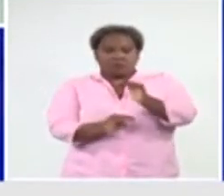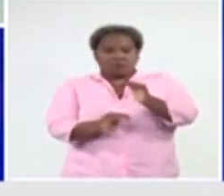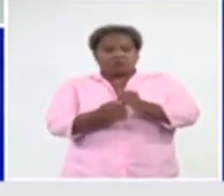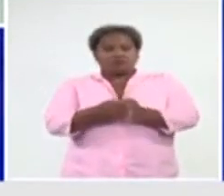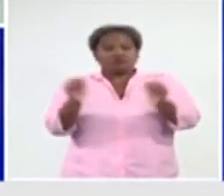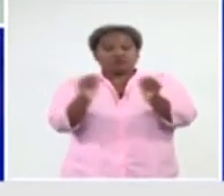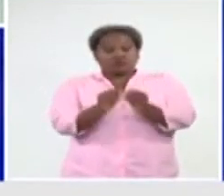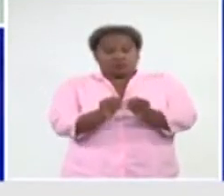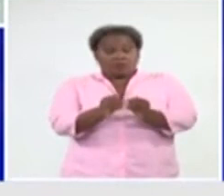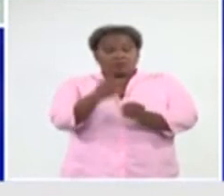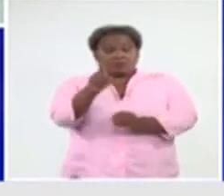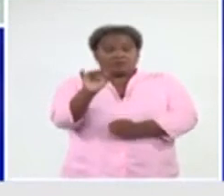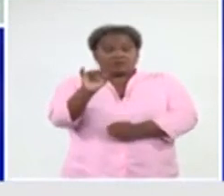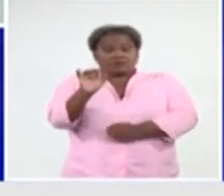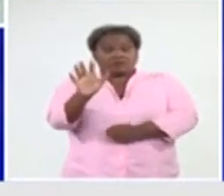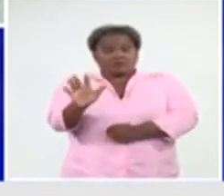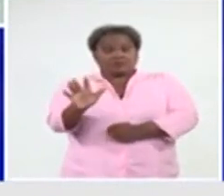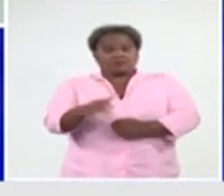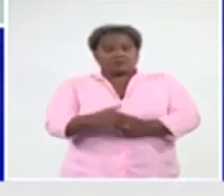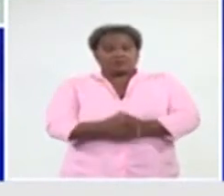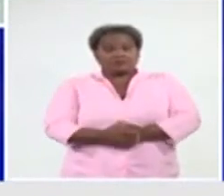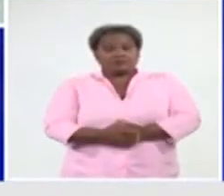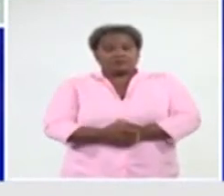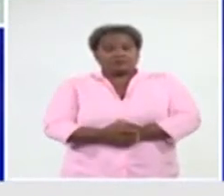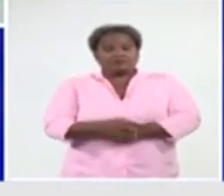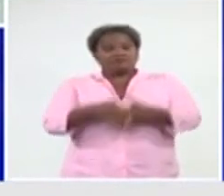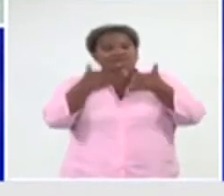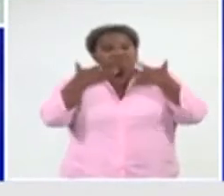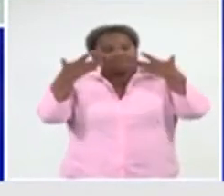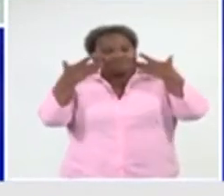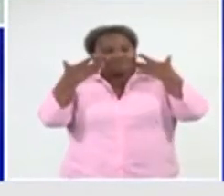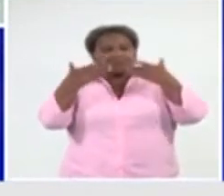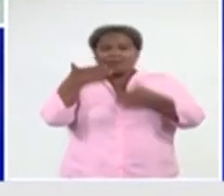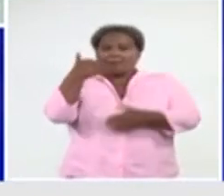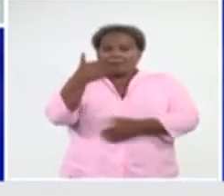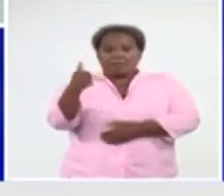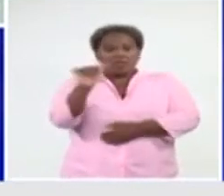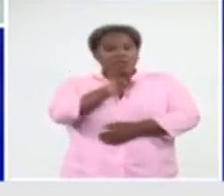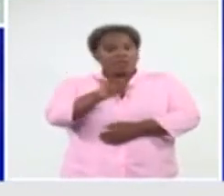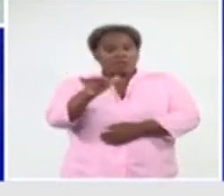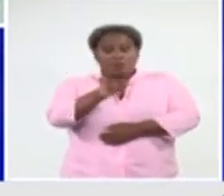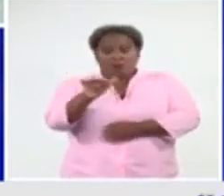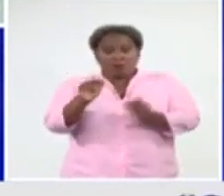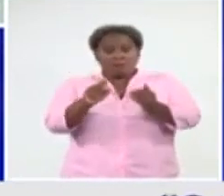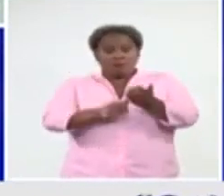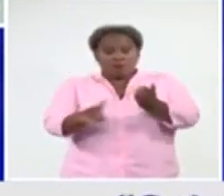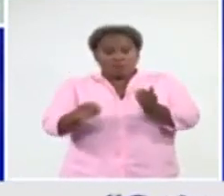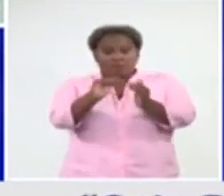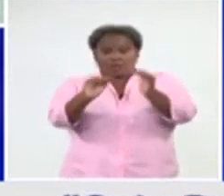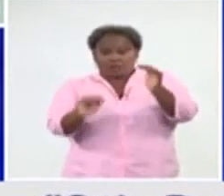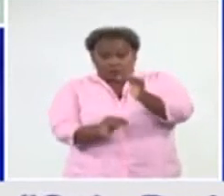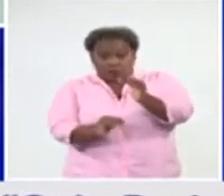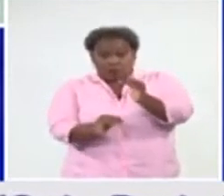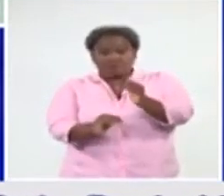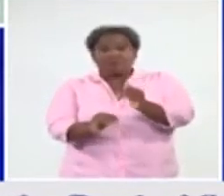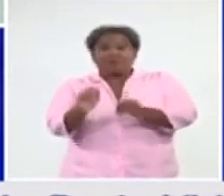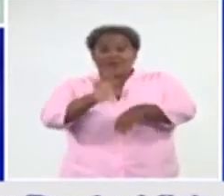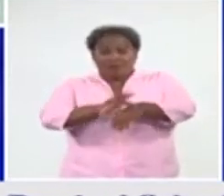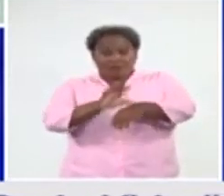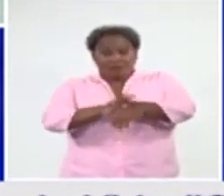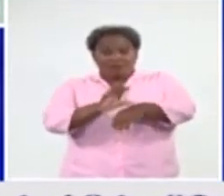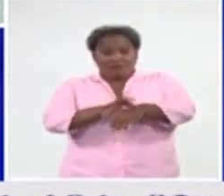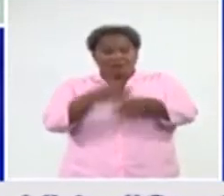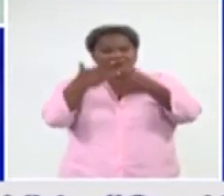165 en total. Nos alegramos mucho, como nos alegramos en cualquier territorio, y esperemos que se pueda